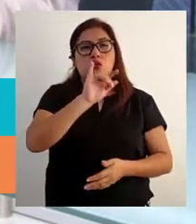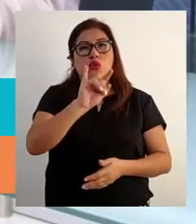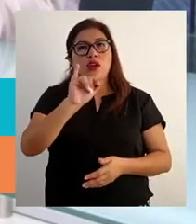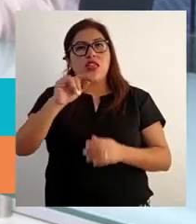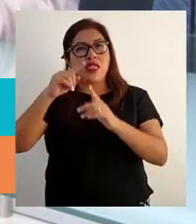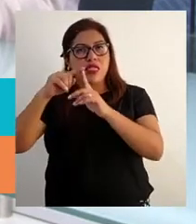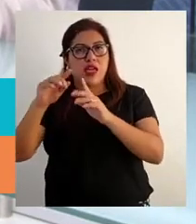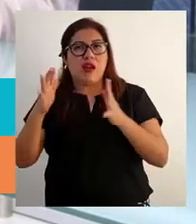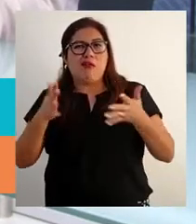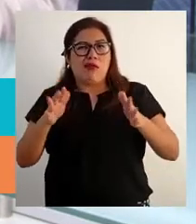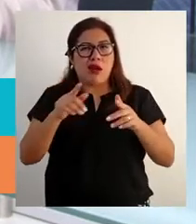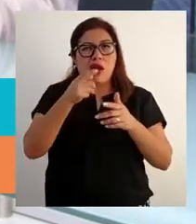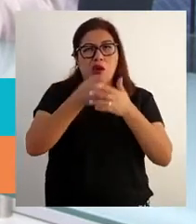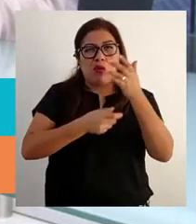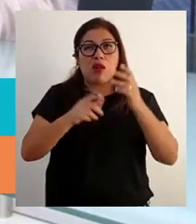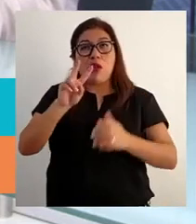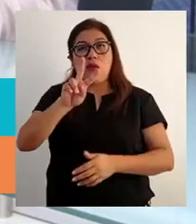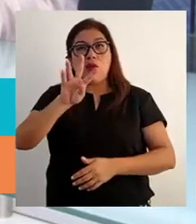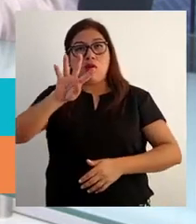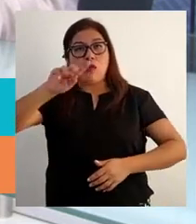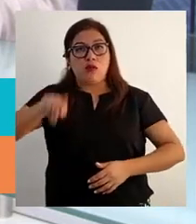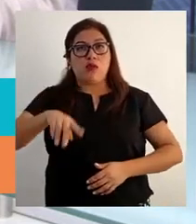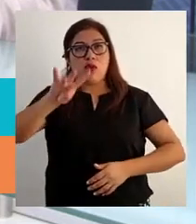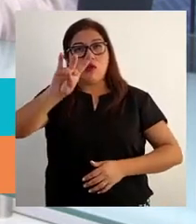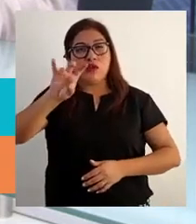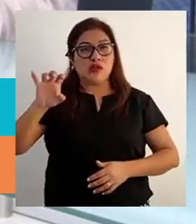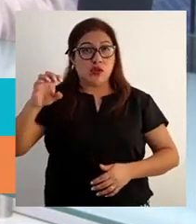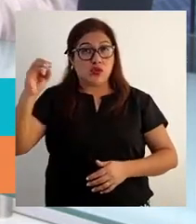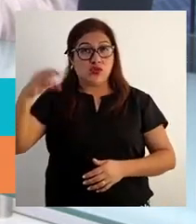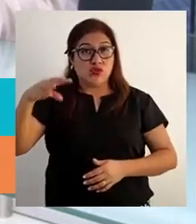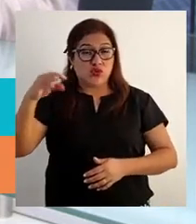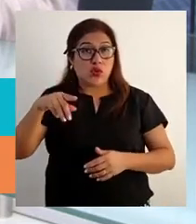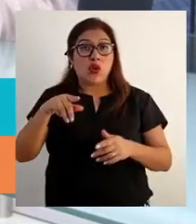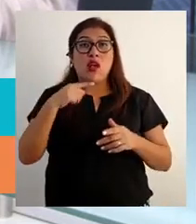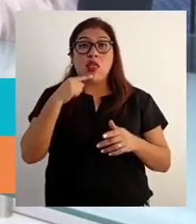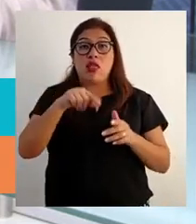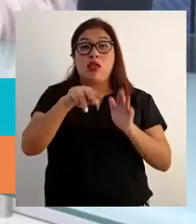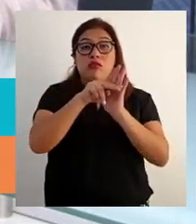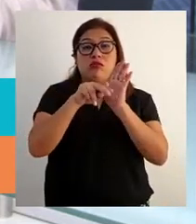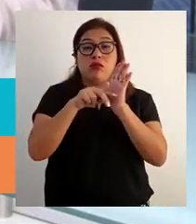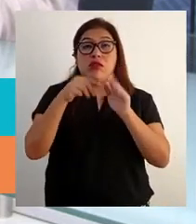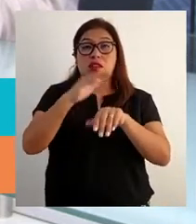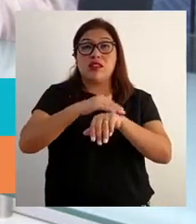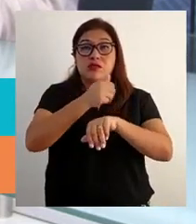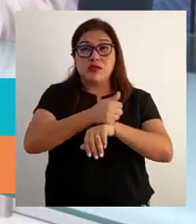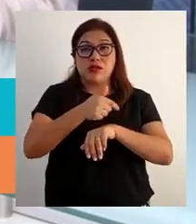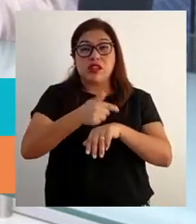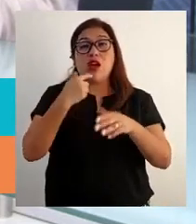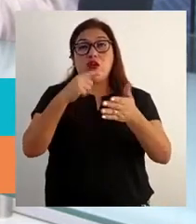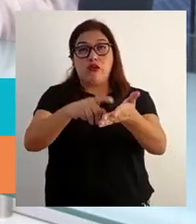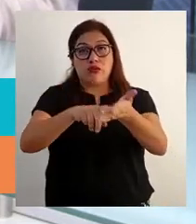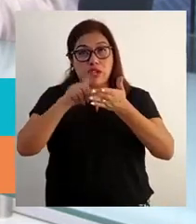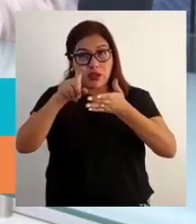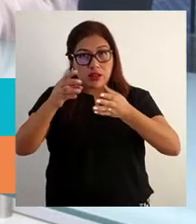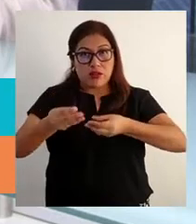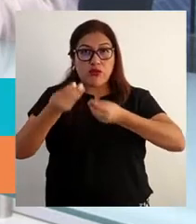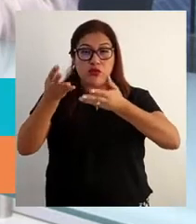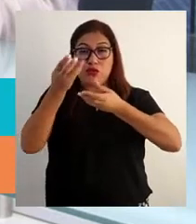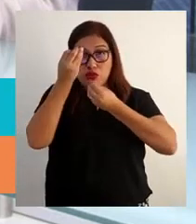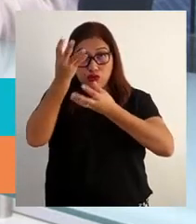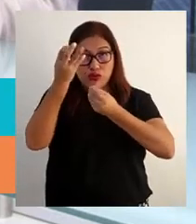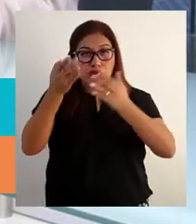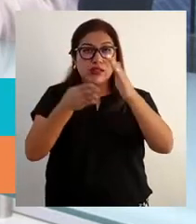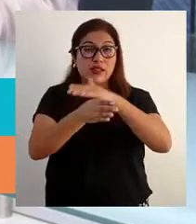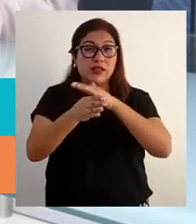equivale aproximadamente a 24.700 soles, según la norma que establece la obligación de brindar información